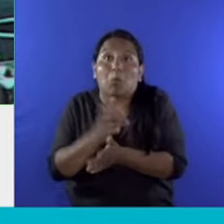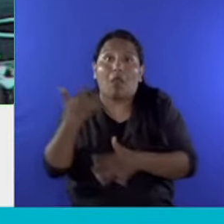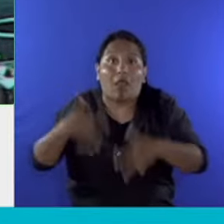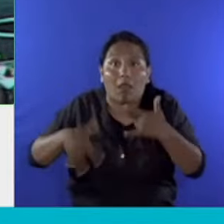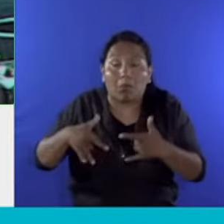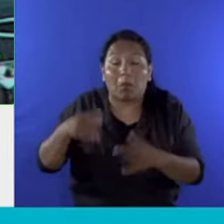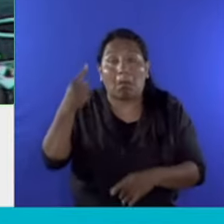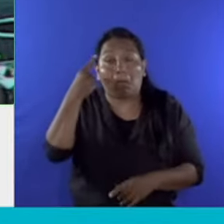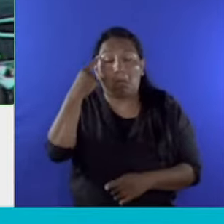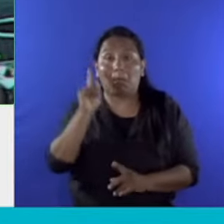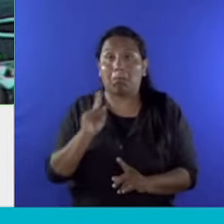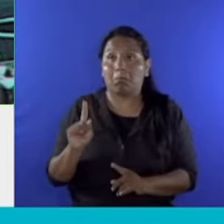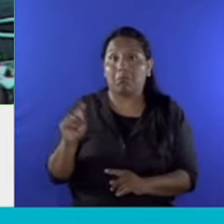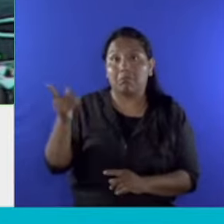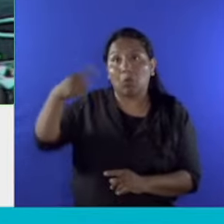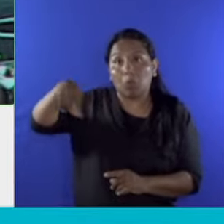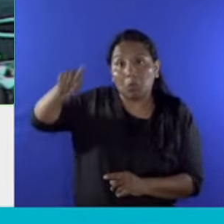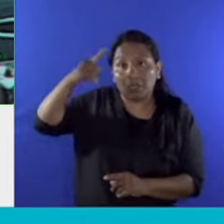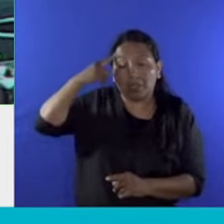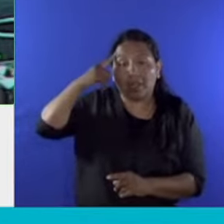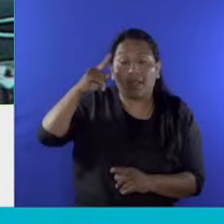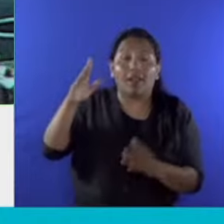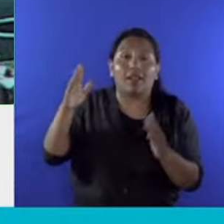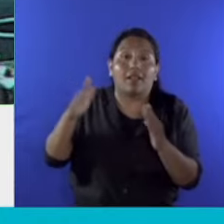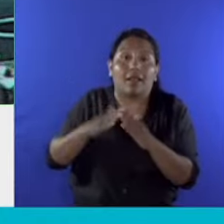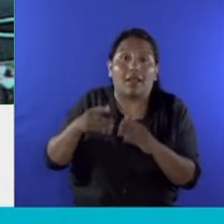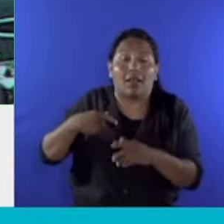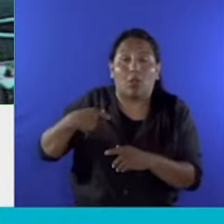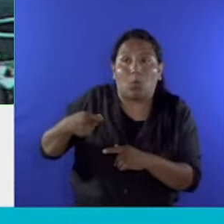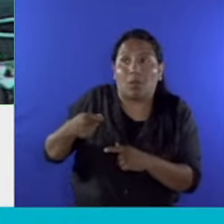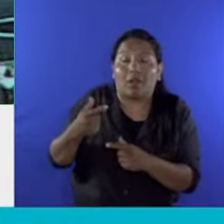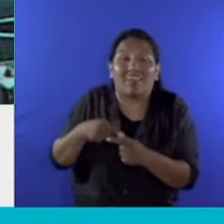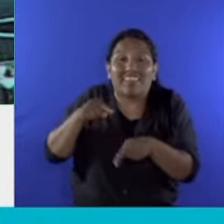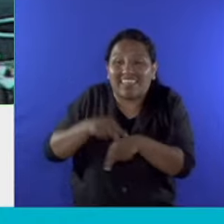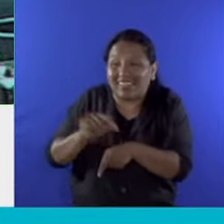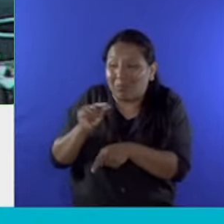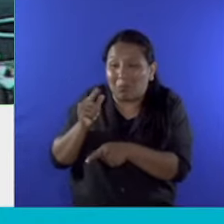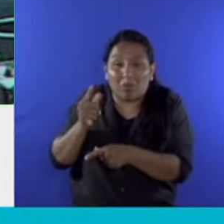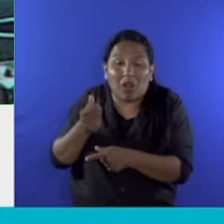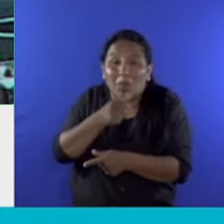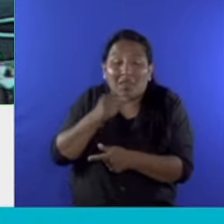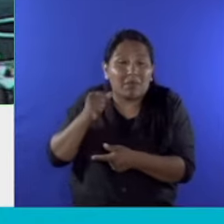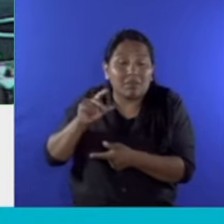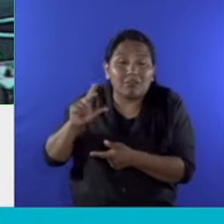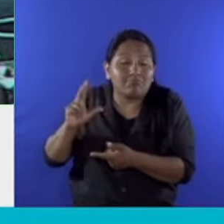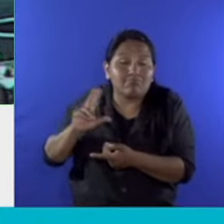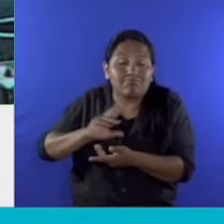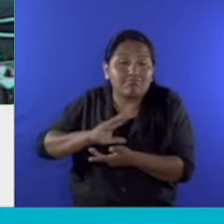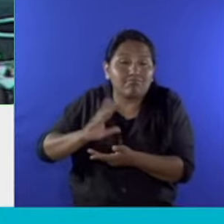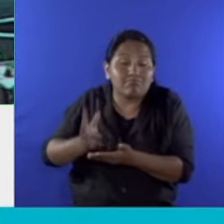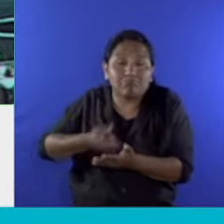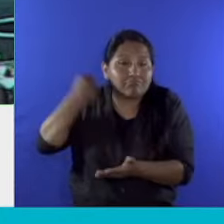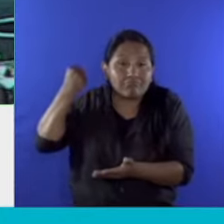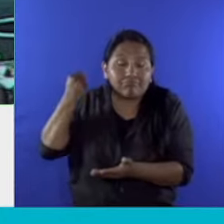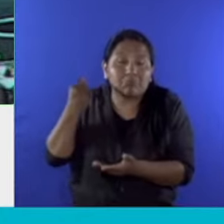no quieran pensar ustedes lo que debe ser la casa de un jubilado al que le acaban de quitar los medicamentos por ganar